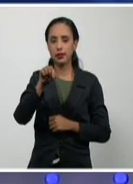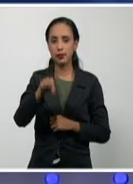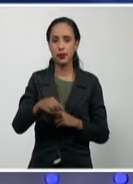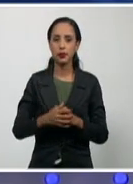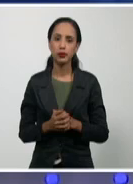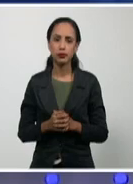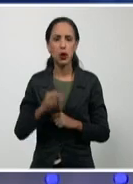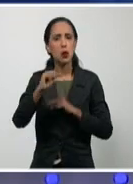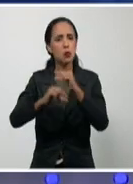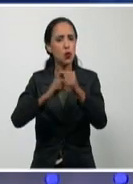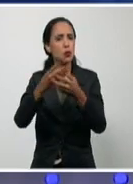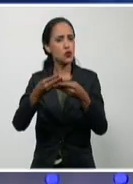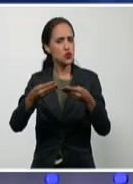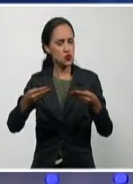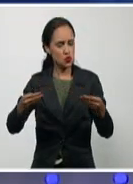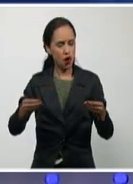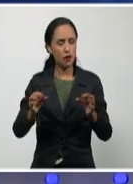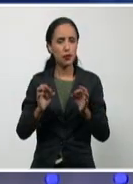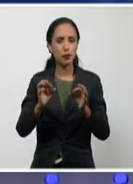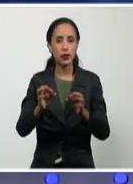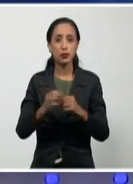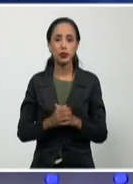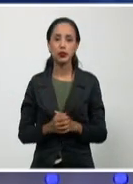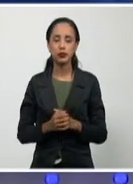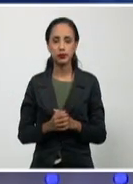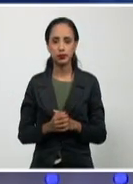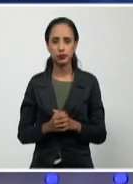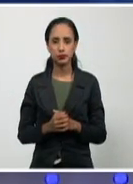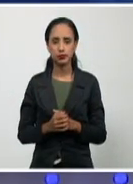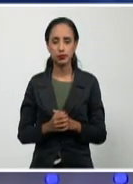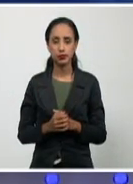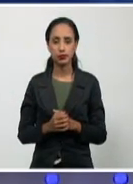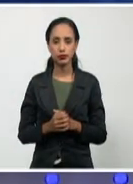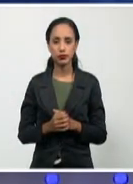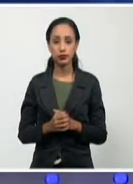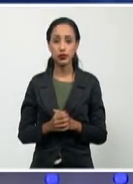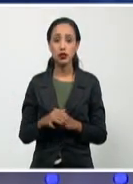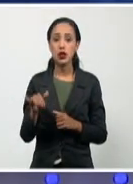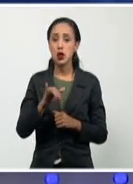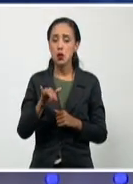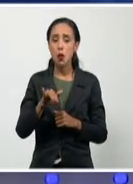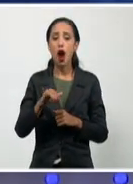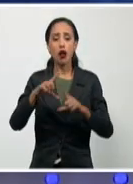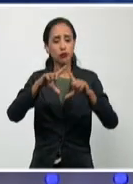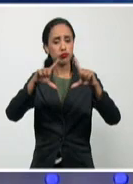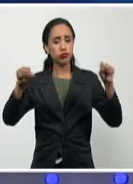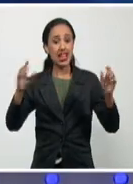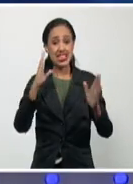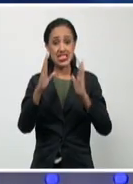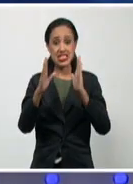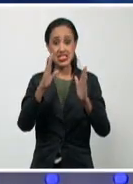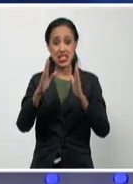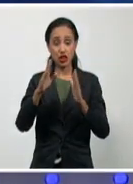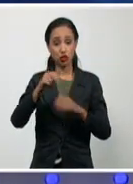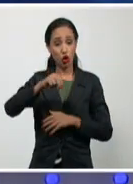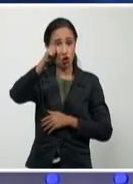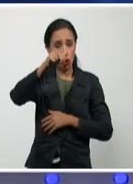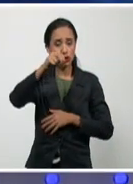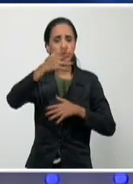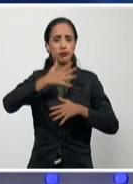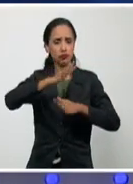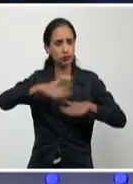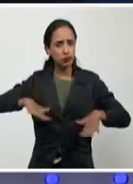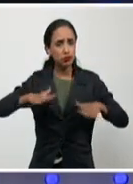disminuyendo gradualmente a poco oleaje en la costa norte central, así como en todo el litoral sur. Y para los próximos tres días se